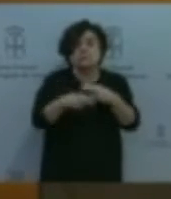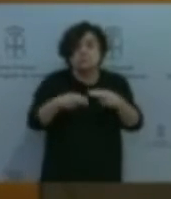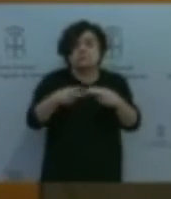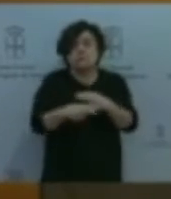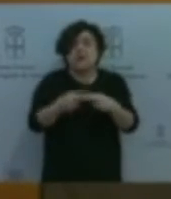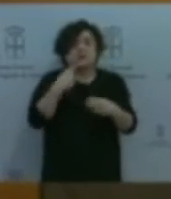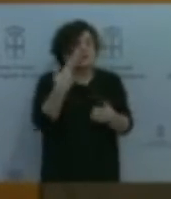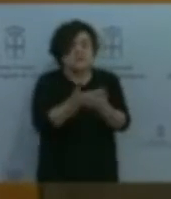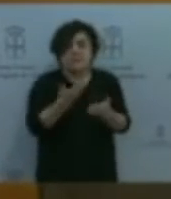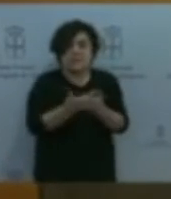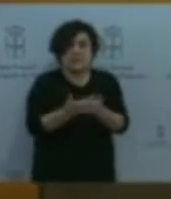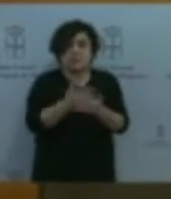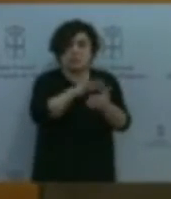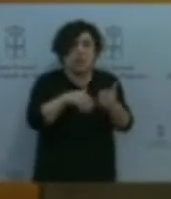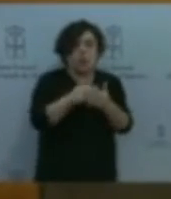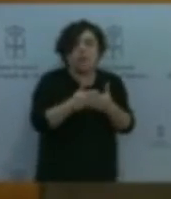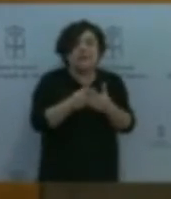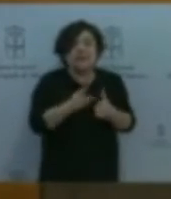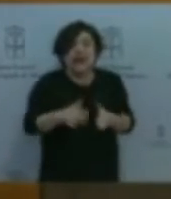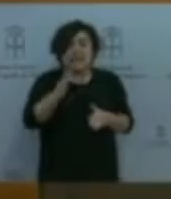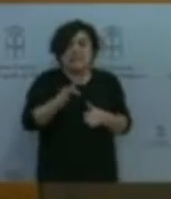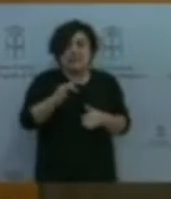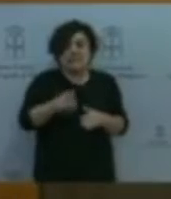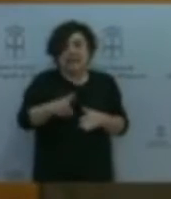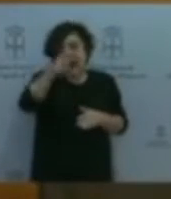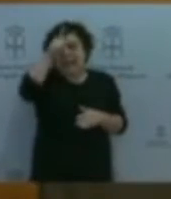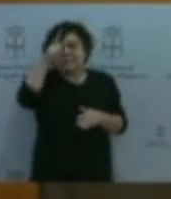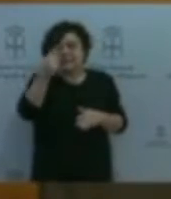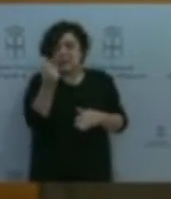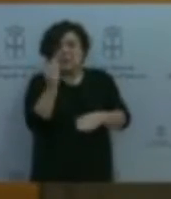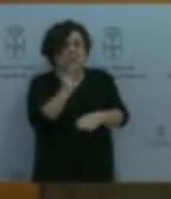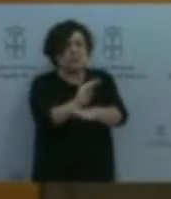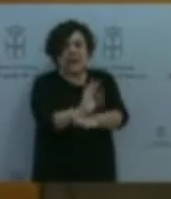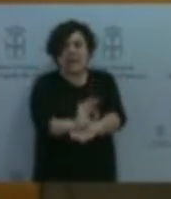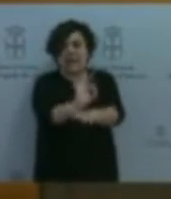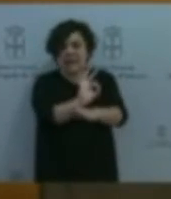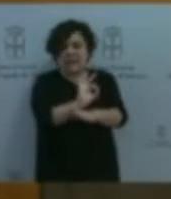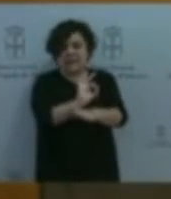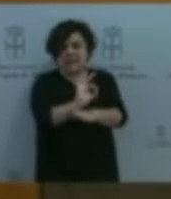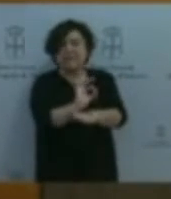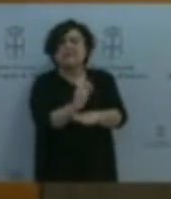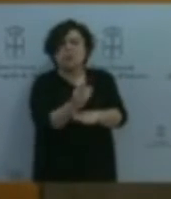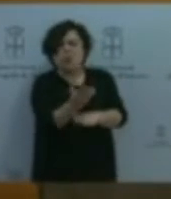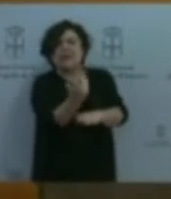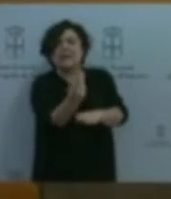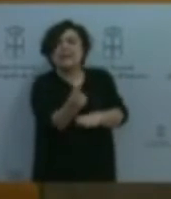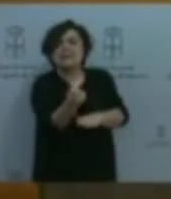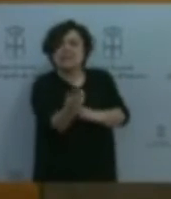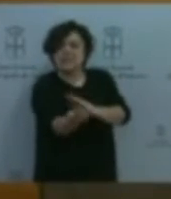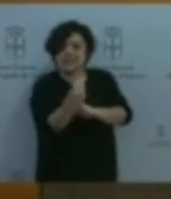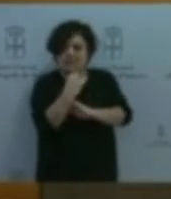tanto, sino que devuelvan el dinero, ha pedido dinero recientemente, y hagan, yo vuelvo con Evelyn como empecé, ¿no?